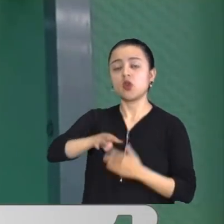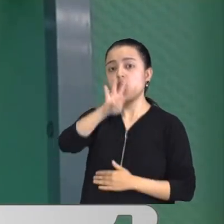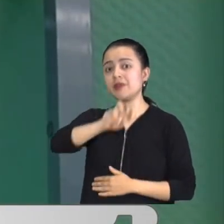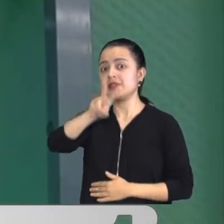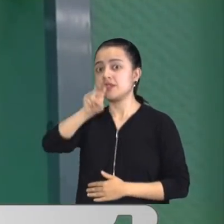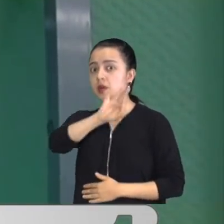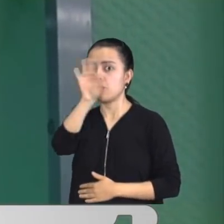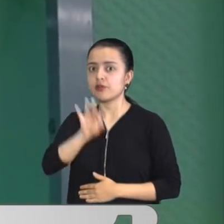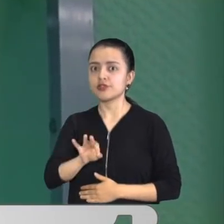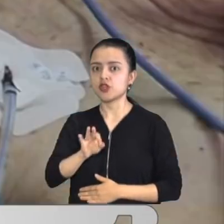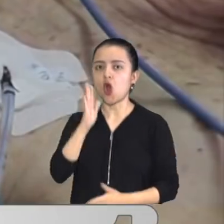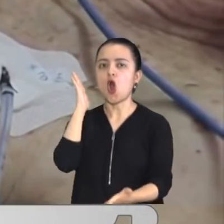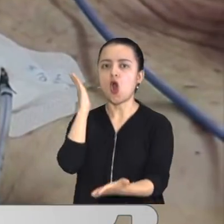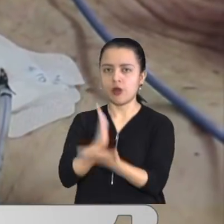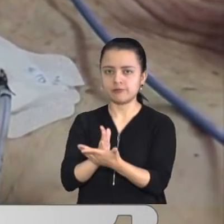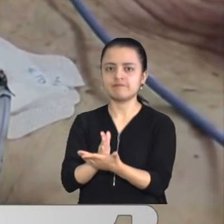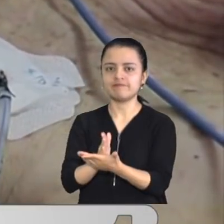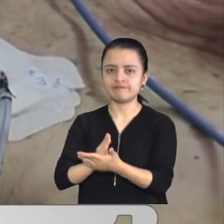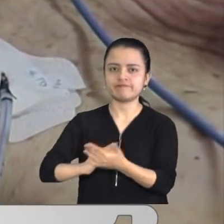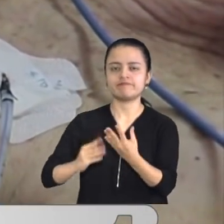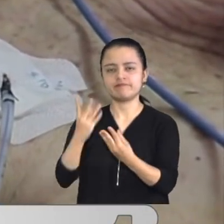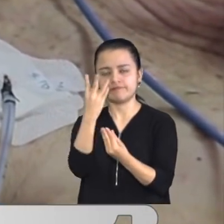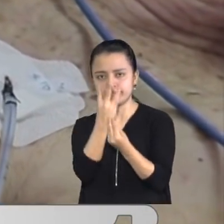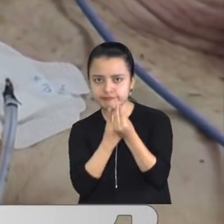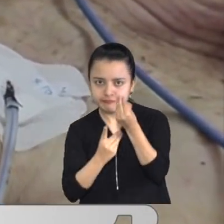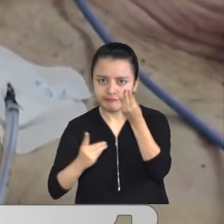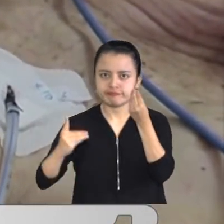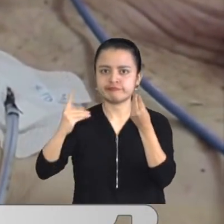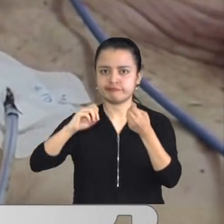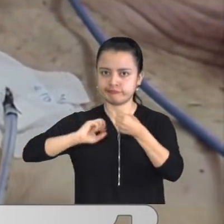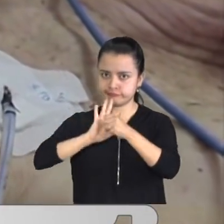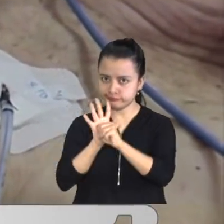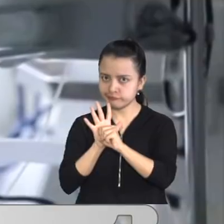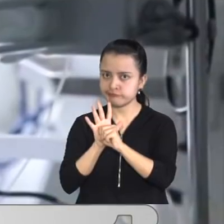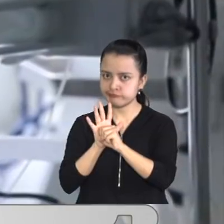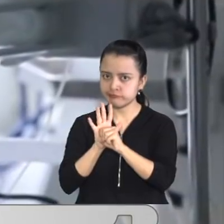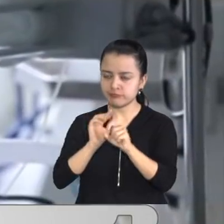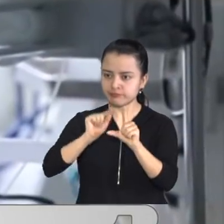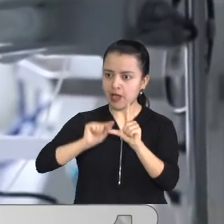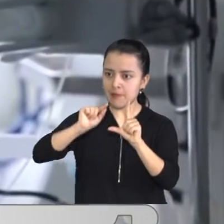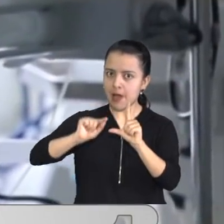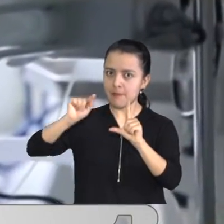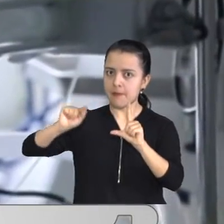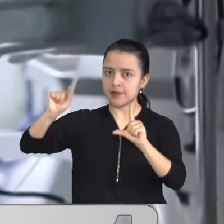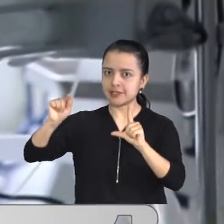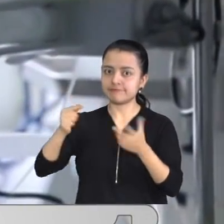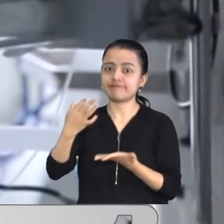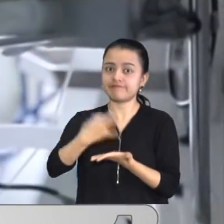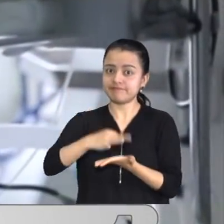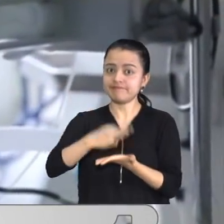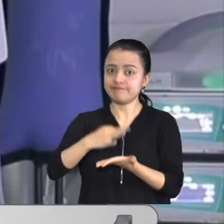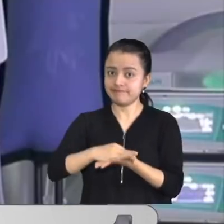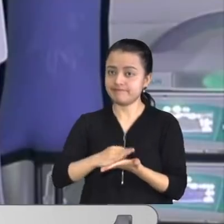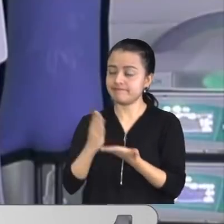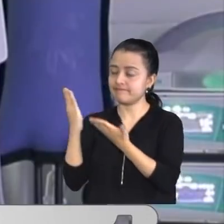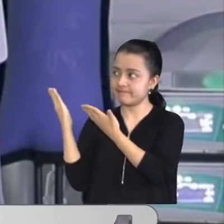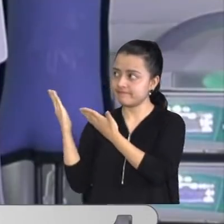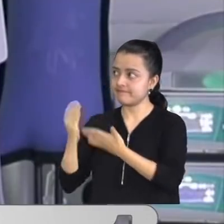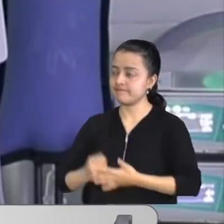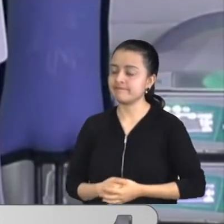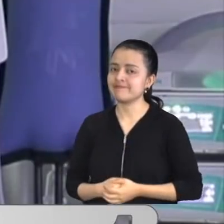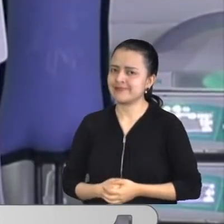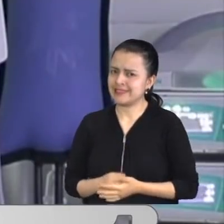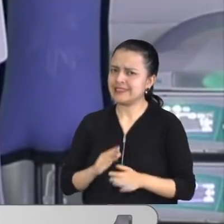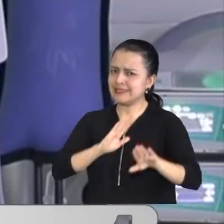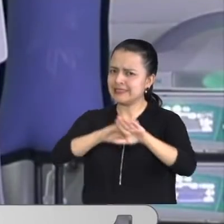se deben a la variante Delta del coronavirus. El mayor número de los nuevos casos positivos se registró en Moscú, el epicentro de la pandemia, donde